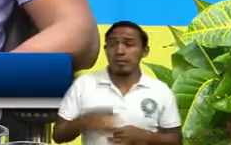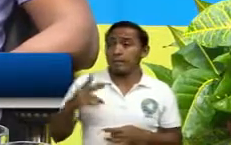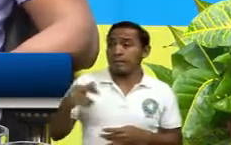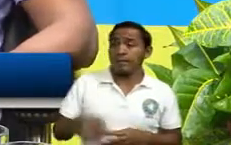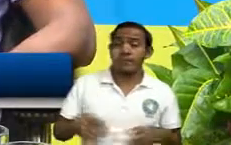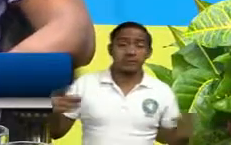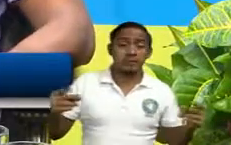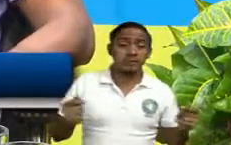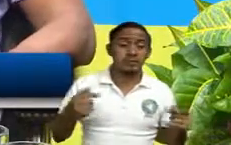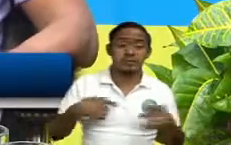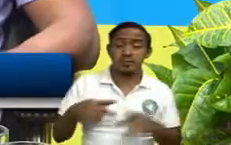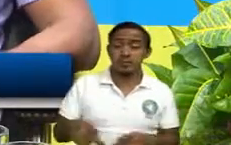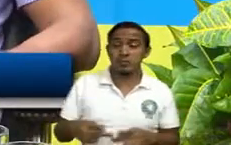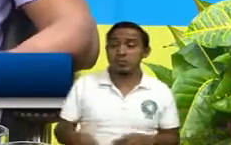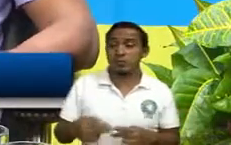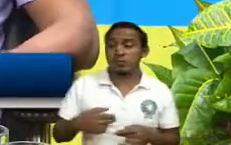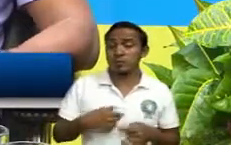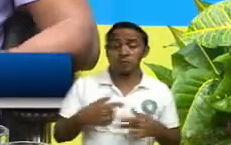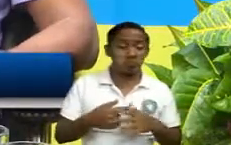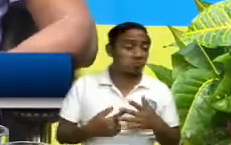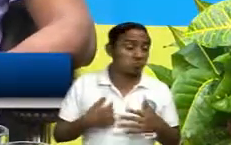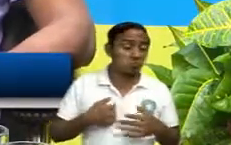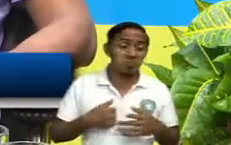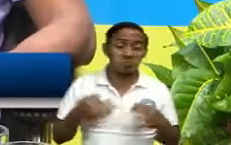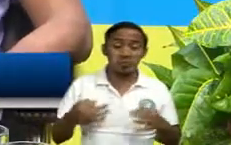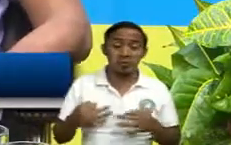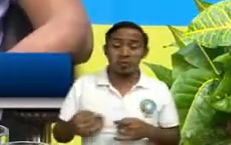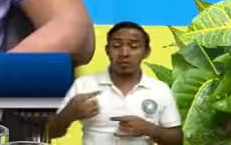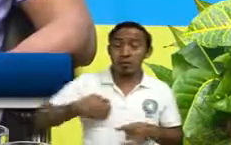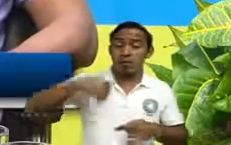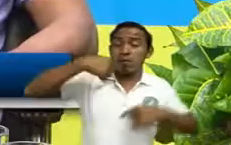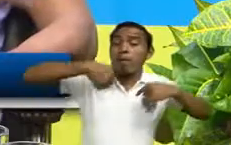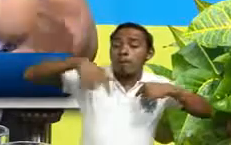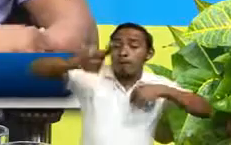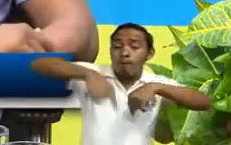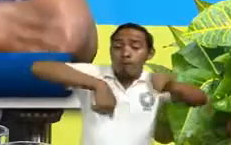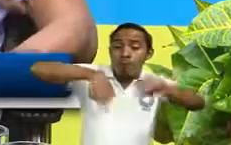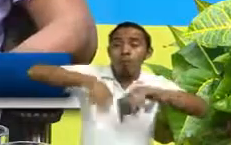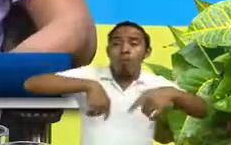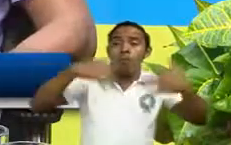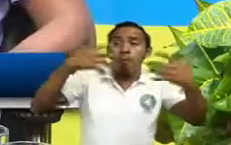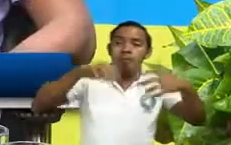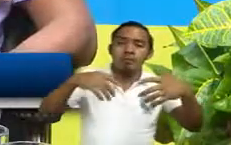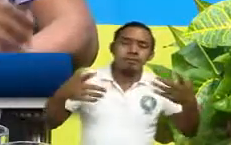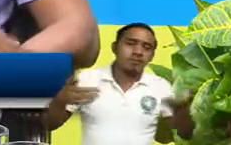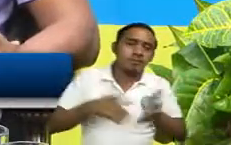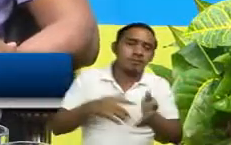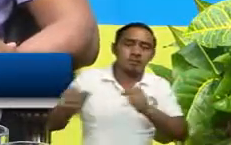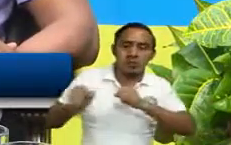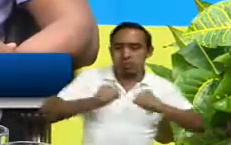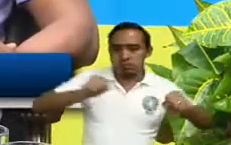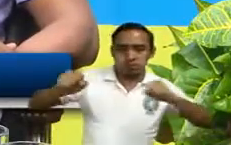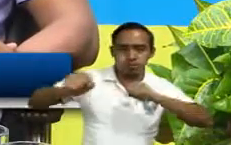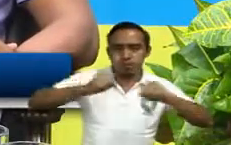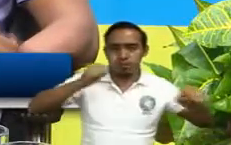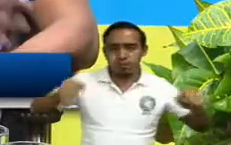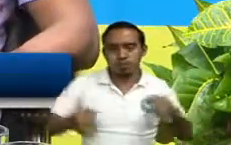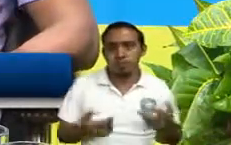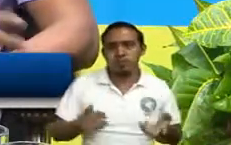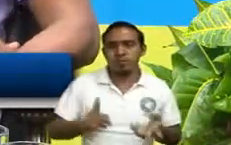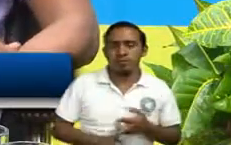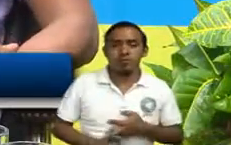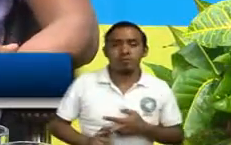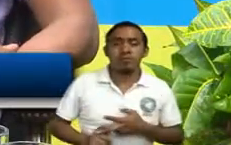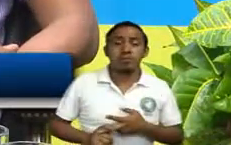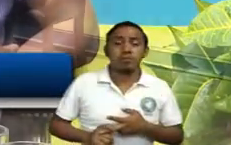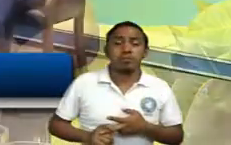rapidez que una persona que tiene sus cinco sentidos de moverse al momento, por ejemplo, de que hay un temblor, al momento